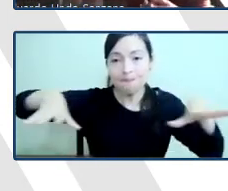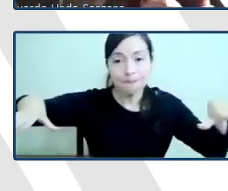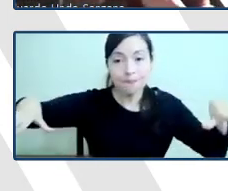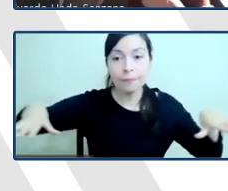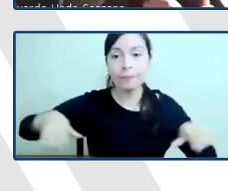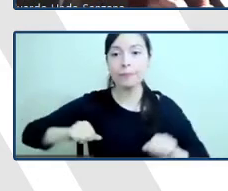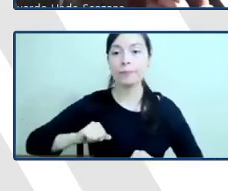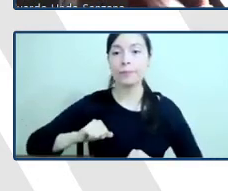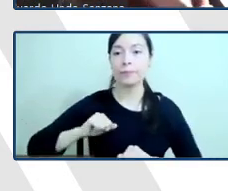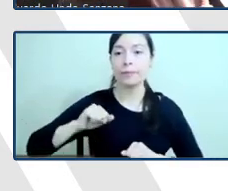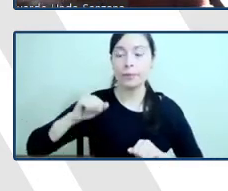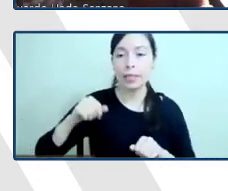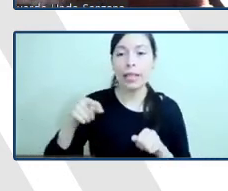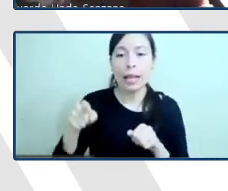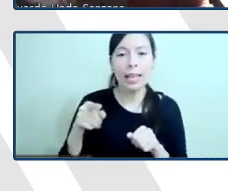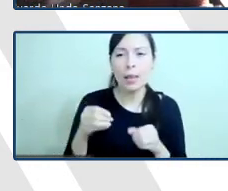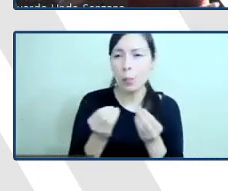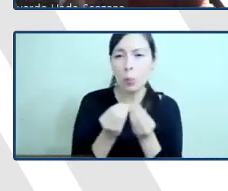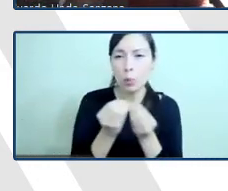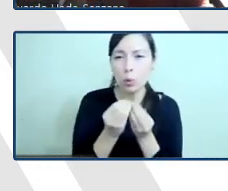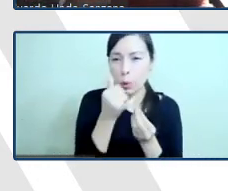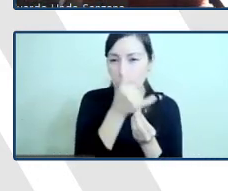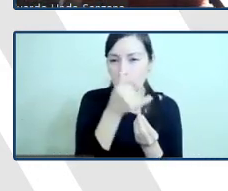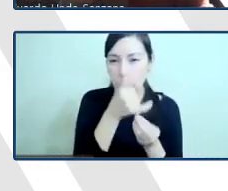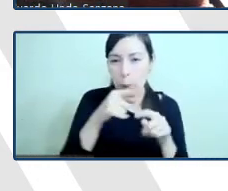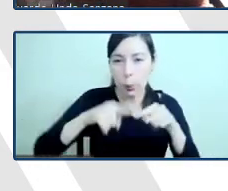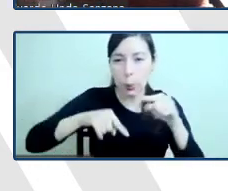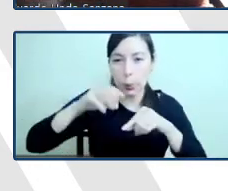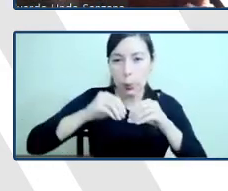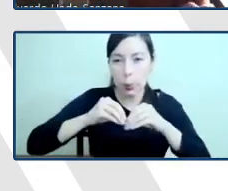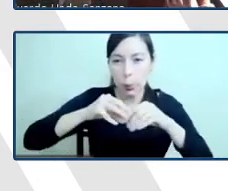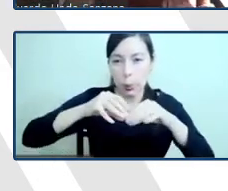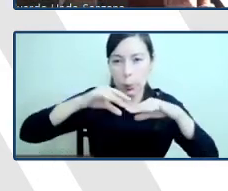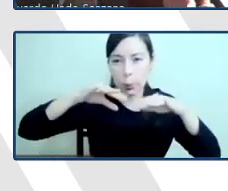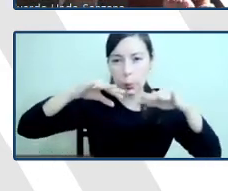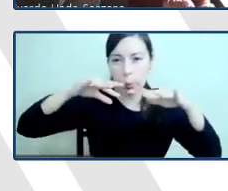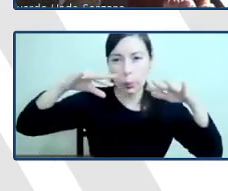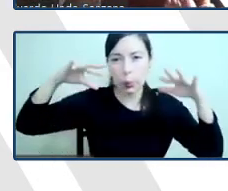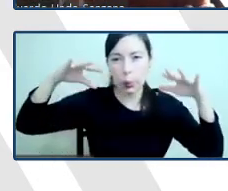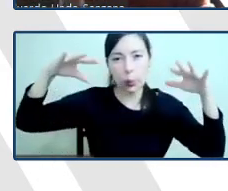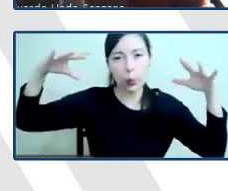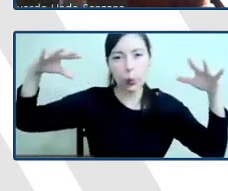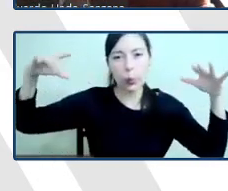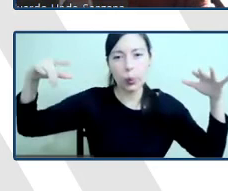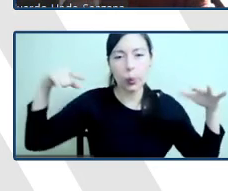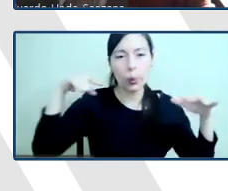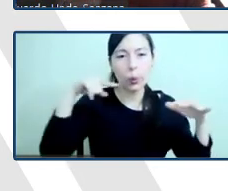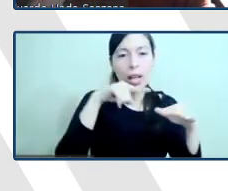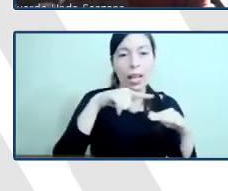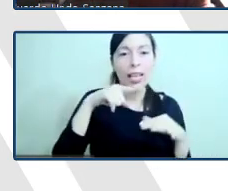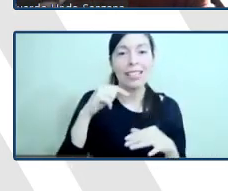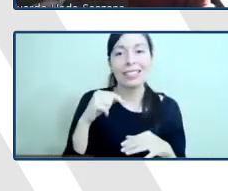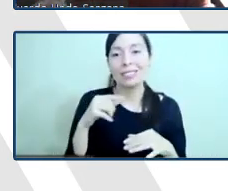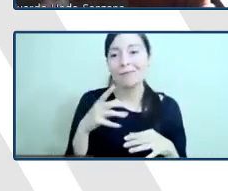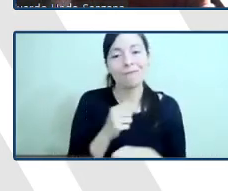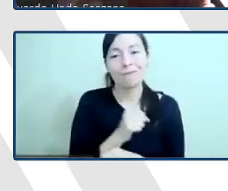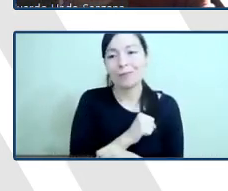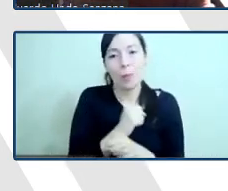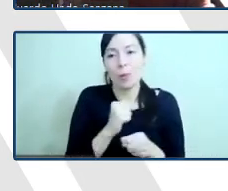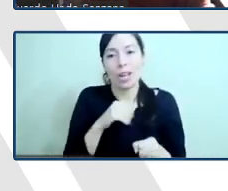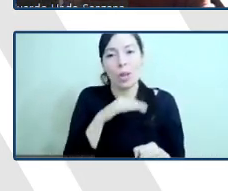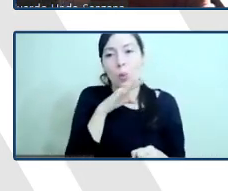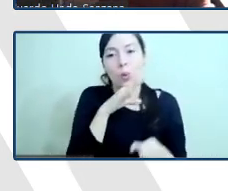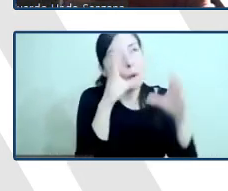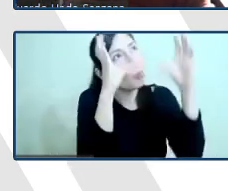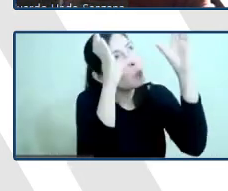estaba introduciendo demasiado polvo ahora que llegaba hasta Montezuma, y entonces la estación dejó de ser útil porque